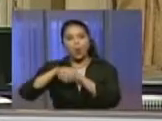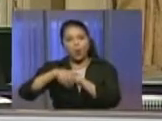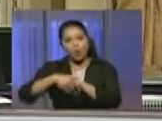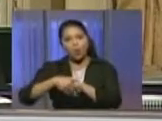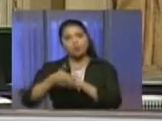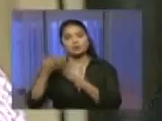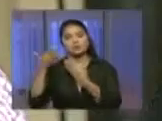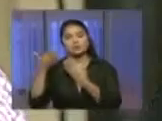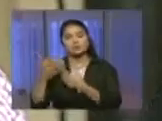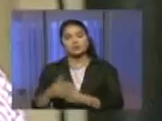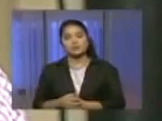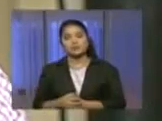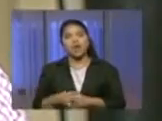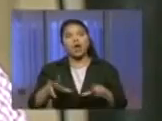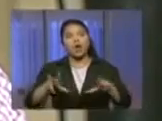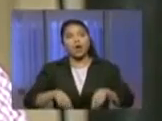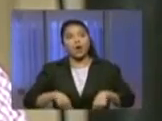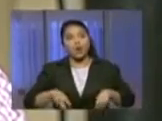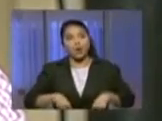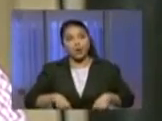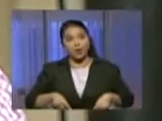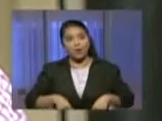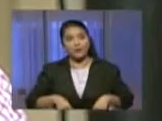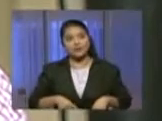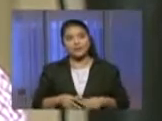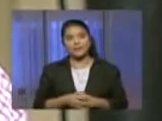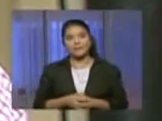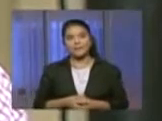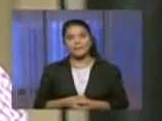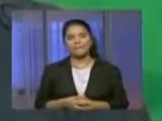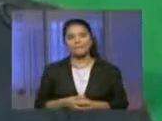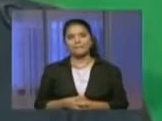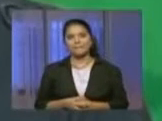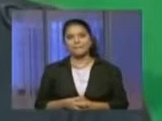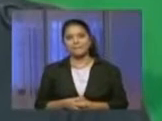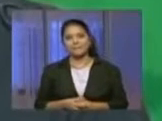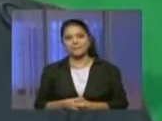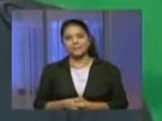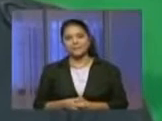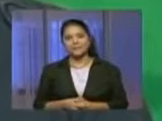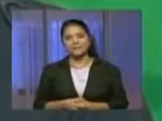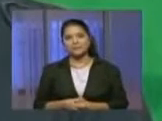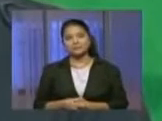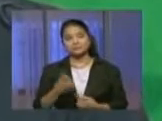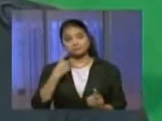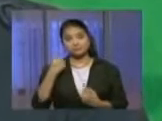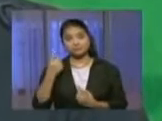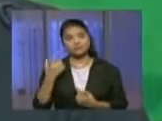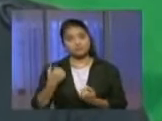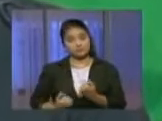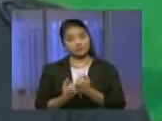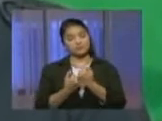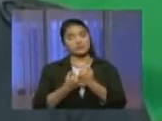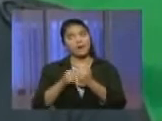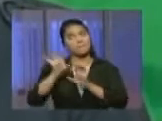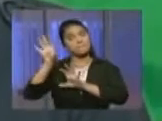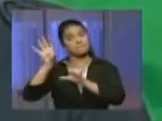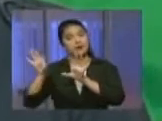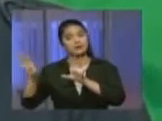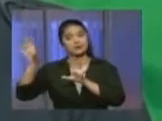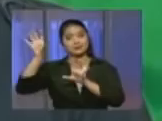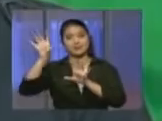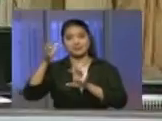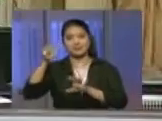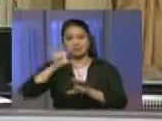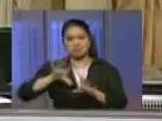la tribu de Cataluña y del país Vasco viene refuerzo de país Vasco y de Cataluña